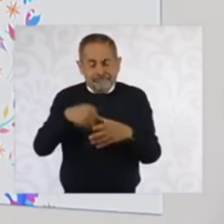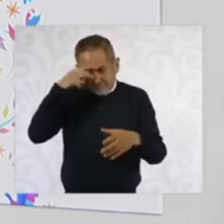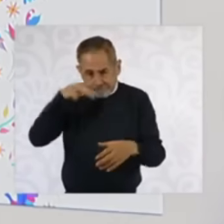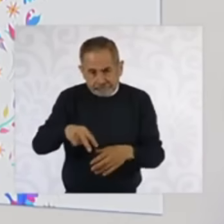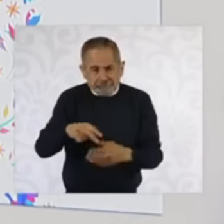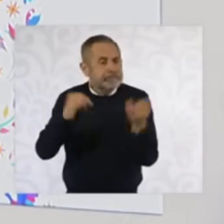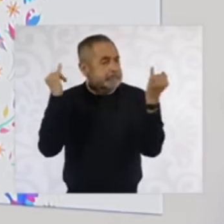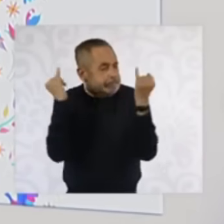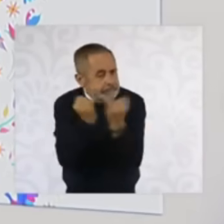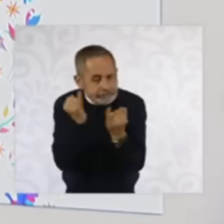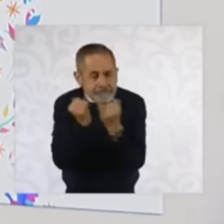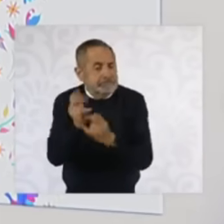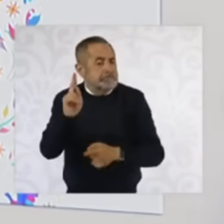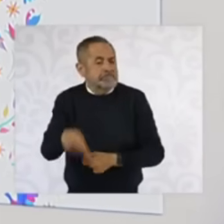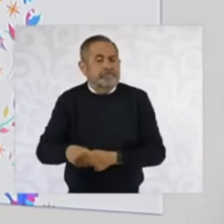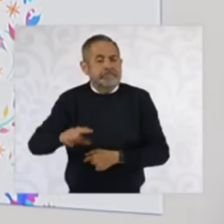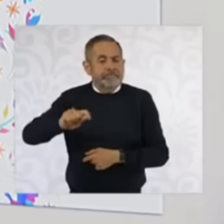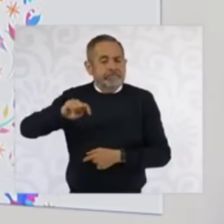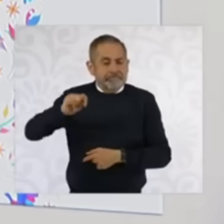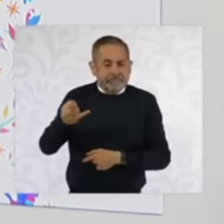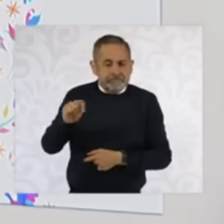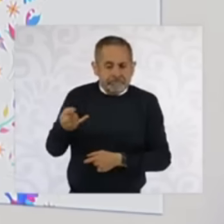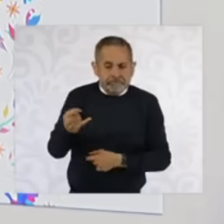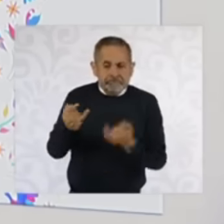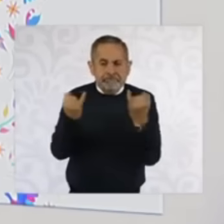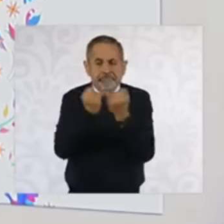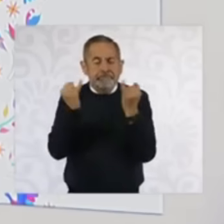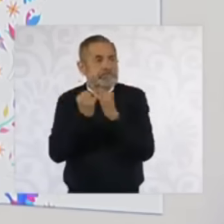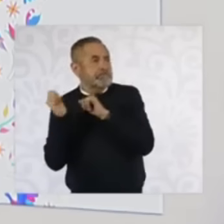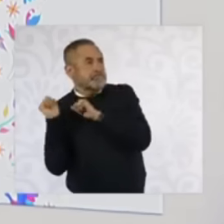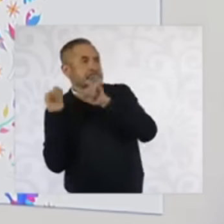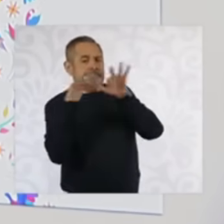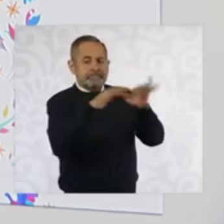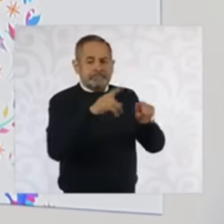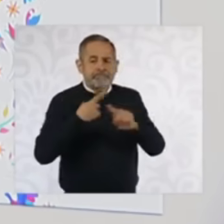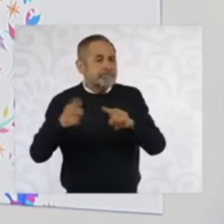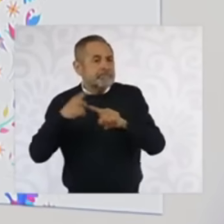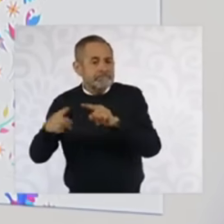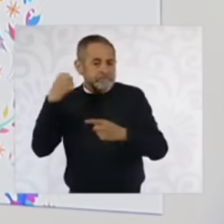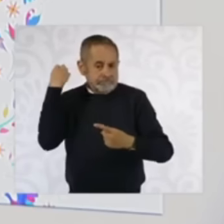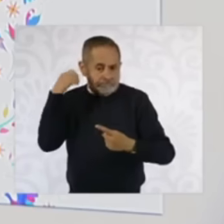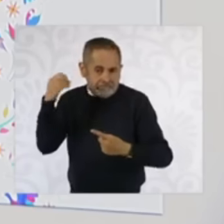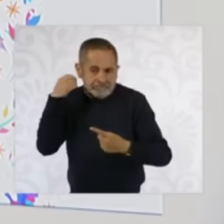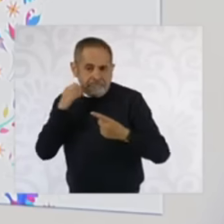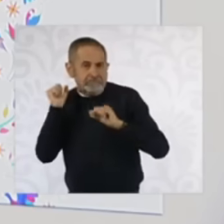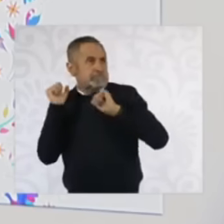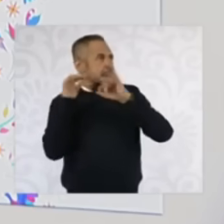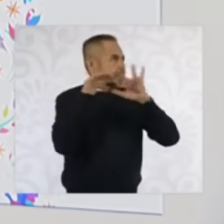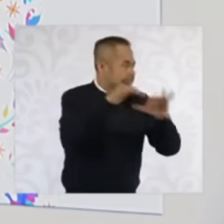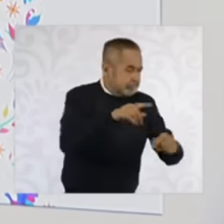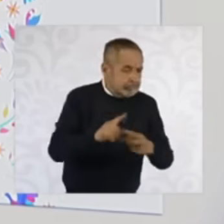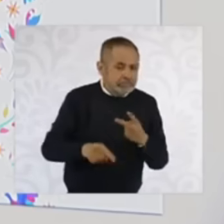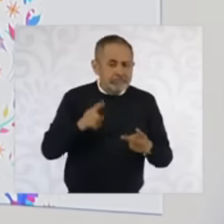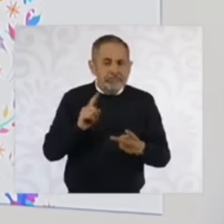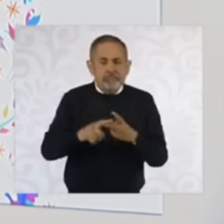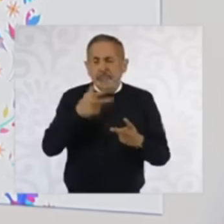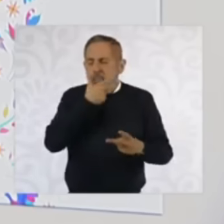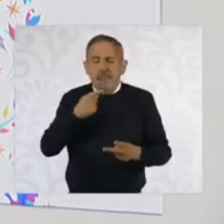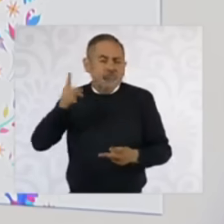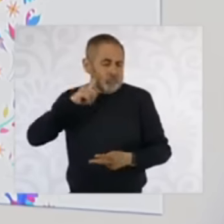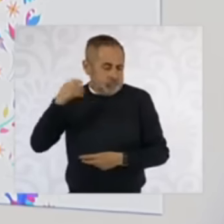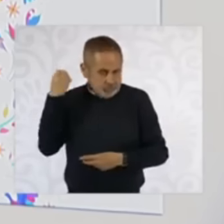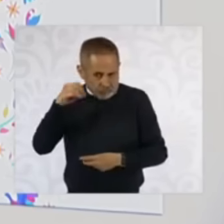Tijuana tiene esta característica porque llegaron muchos oaxaqueños eh o